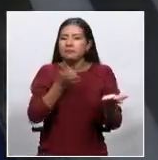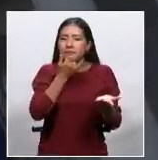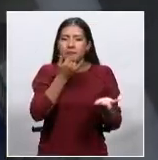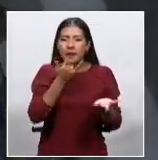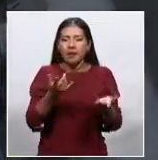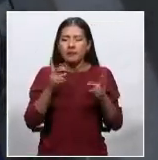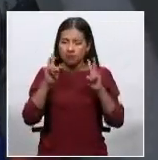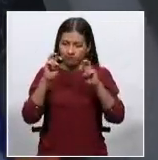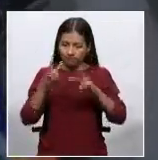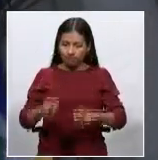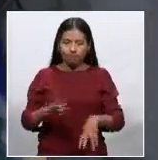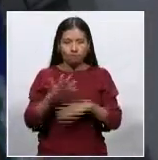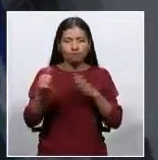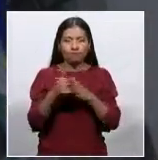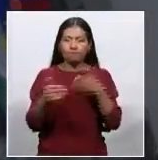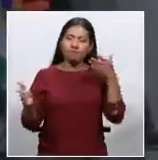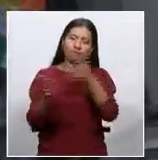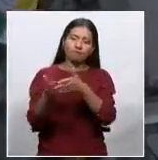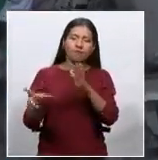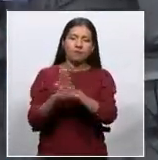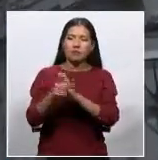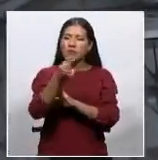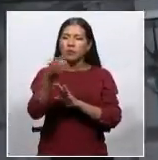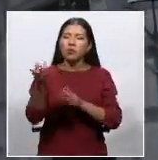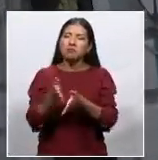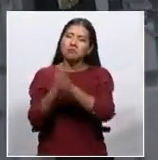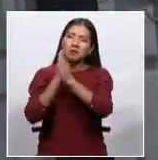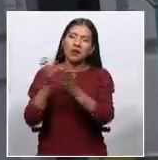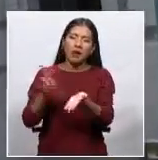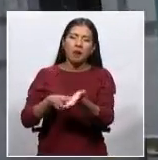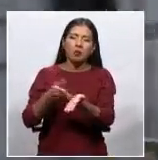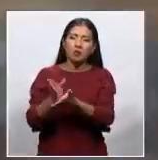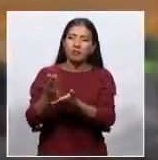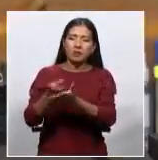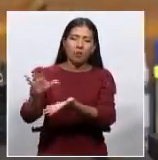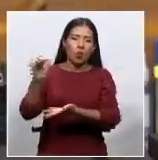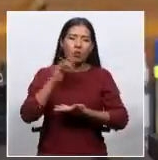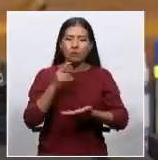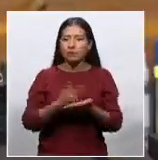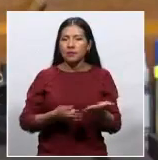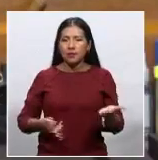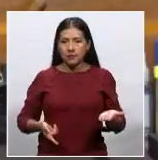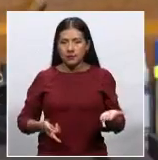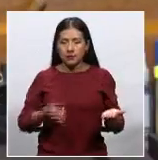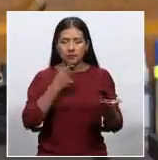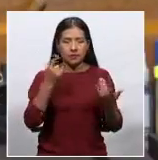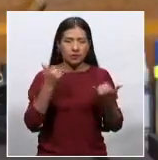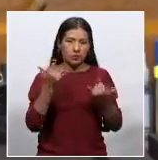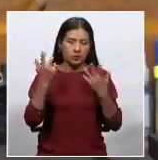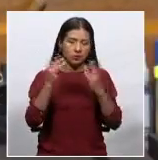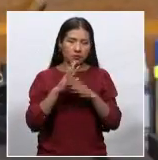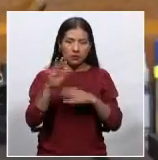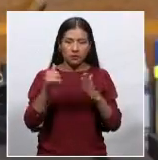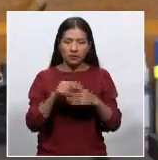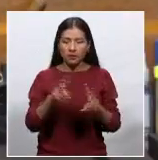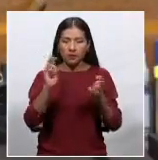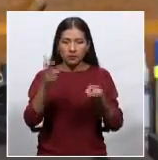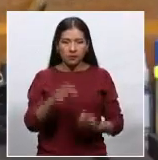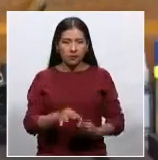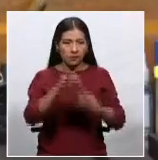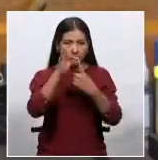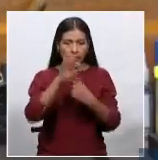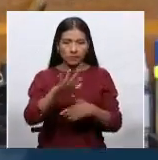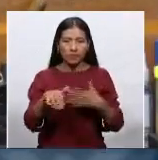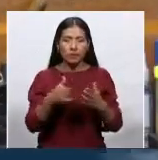el proceso legal en contra de las autoridades que solicitaron y aprobaron dicho crédito. Bueno, en este caso, principalmente son